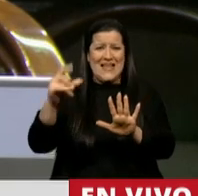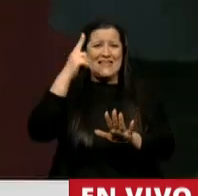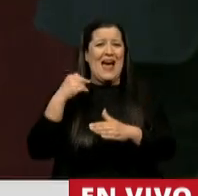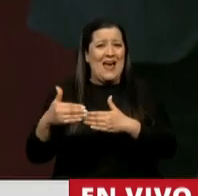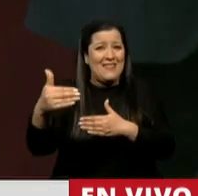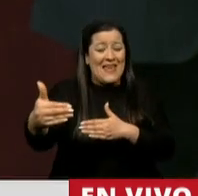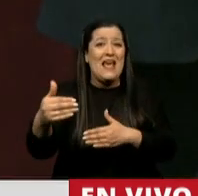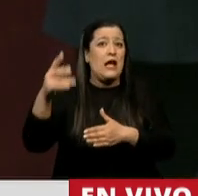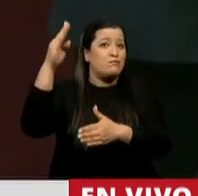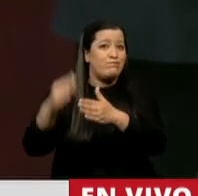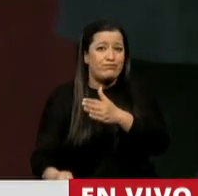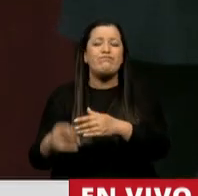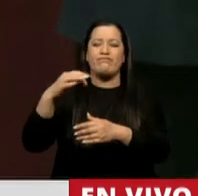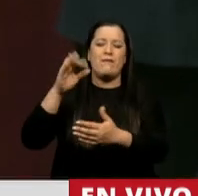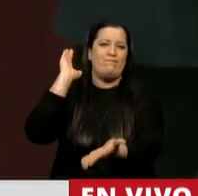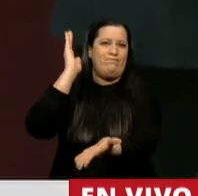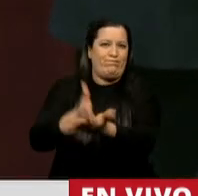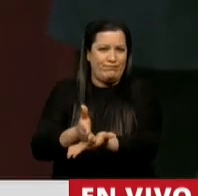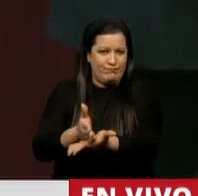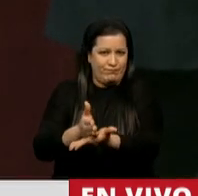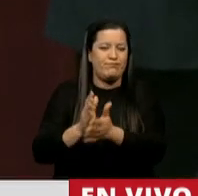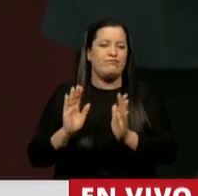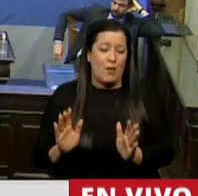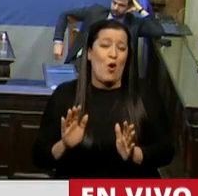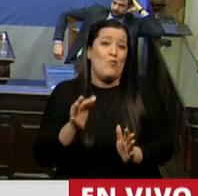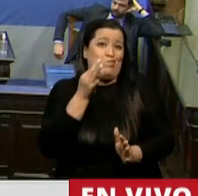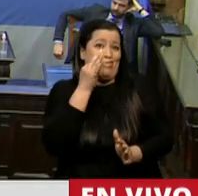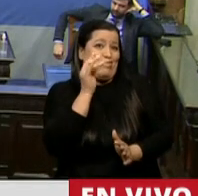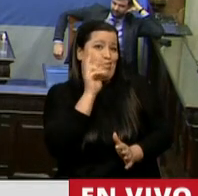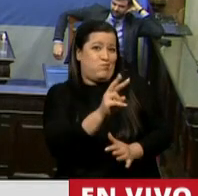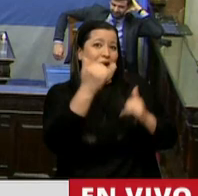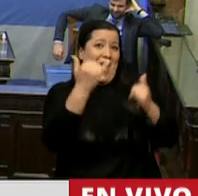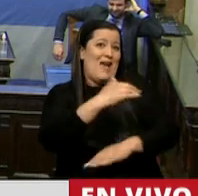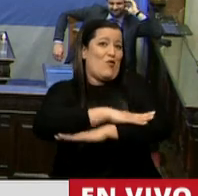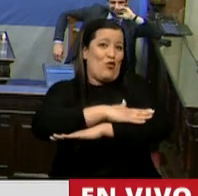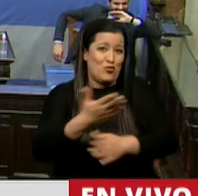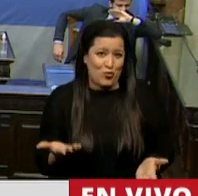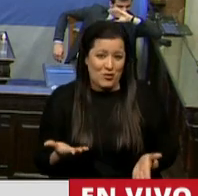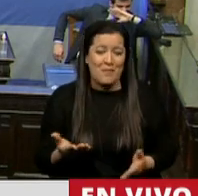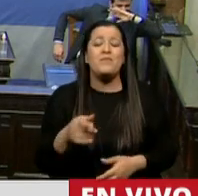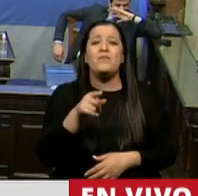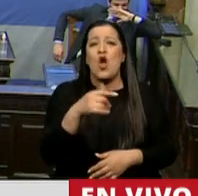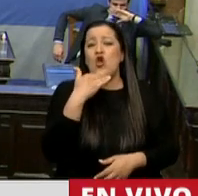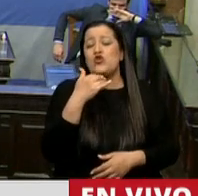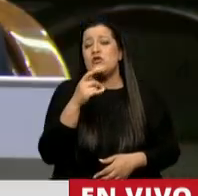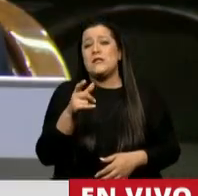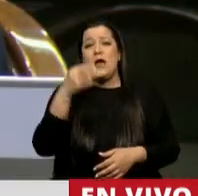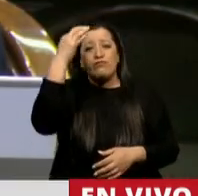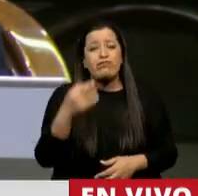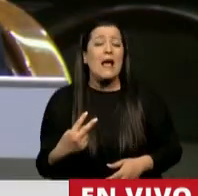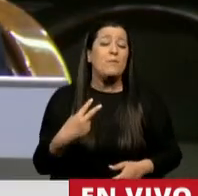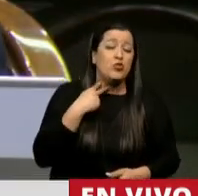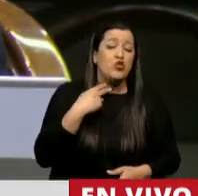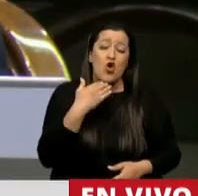inmediata se aplicará la máxima sanción frente a las evidencias que significaba no sé si el término exacto de función